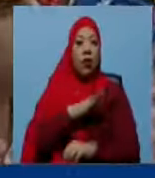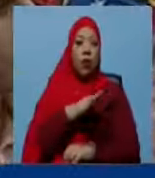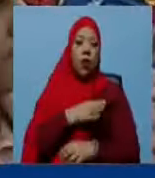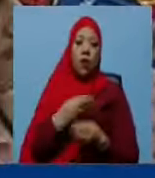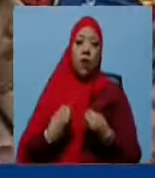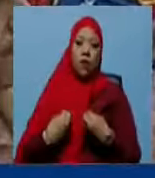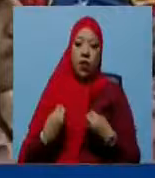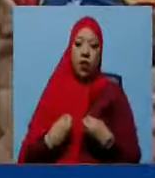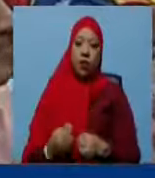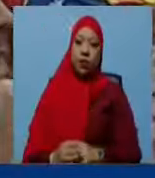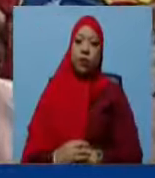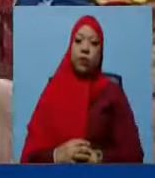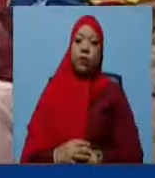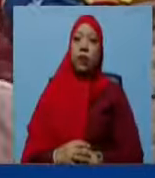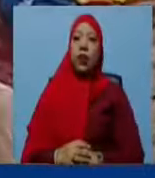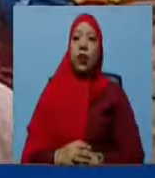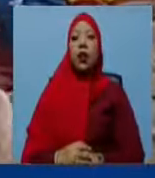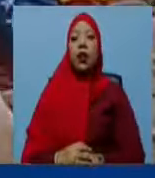vida.